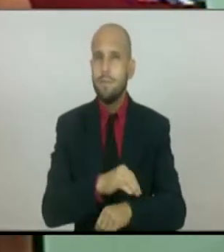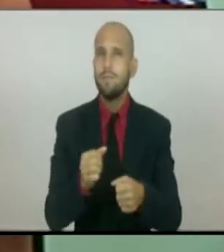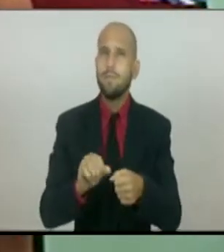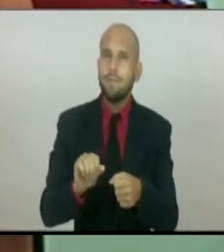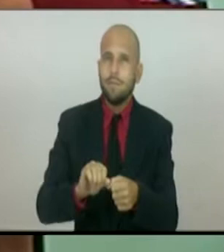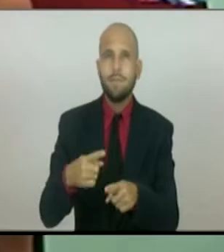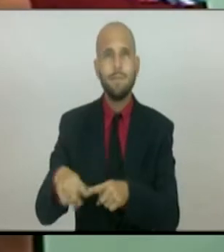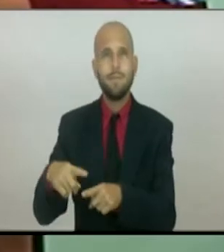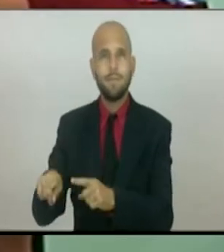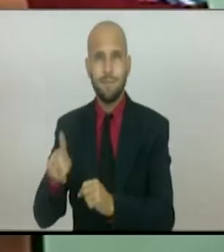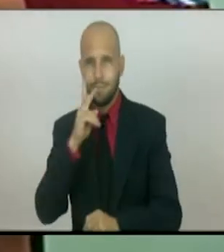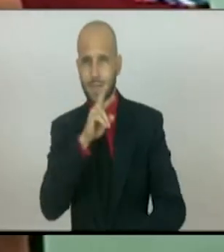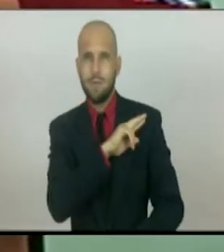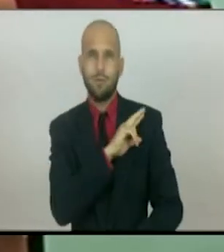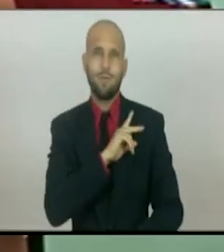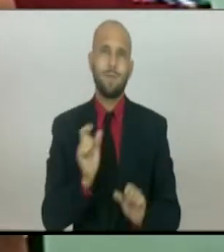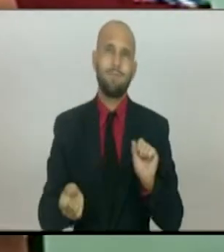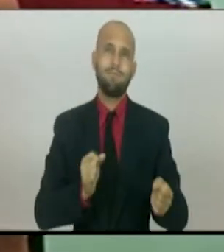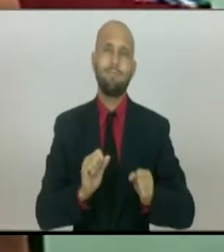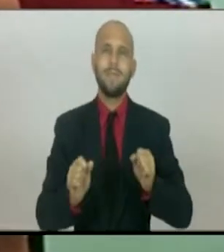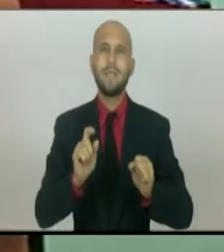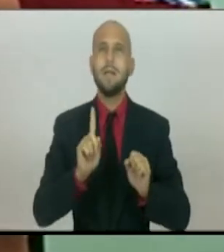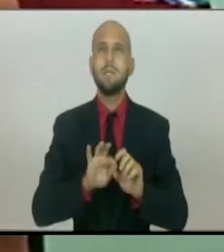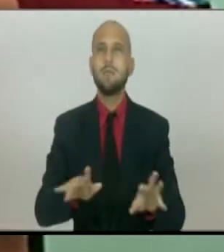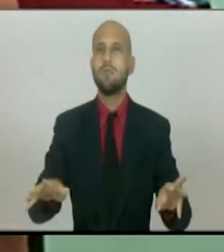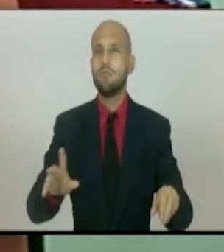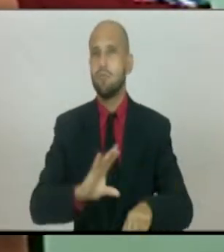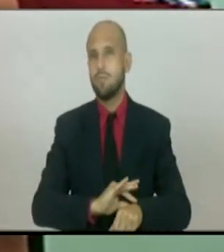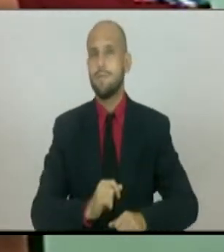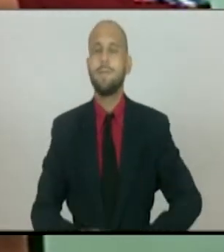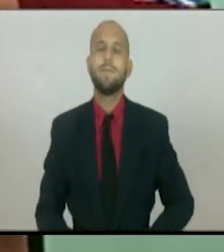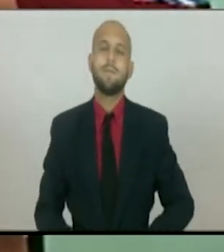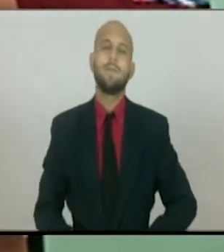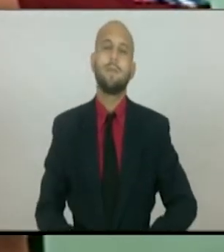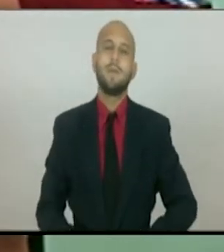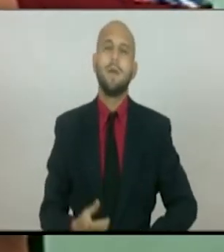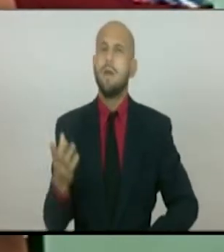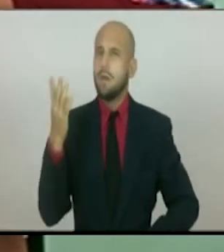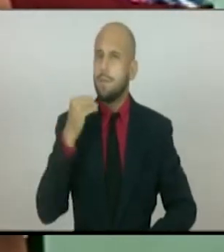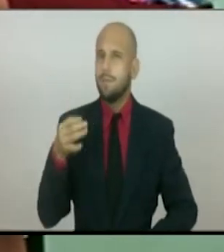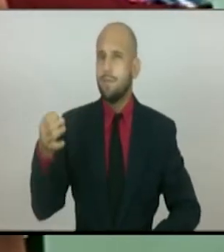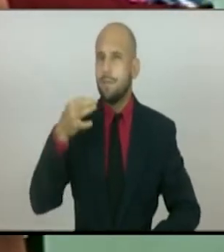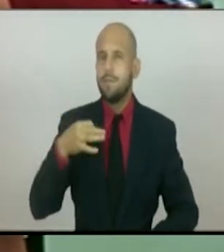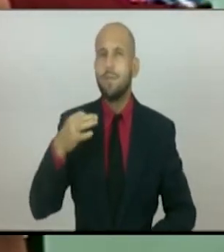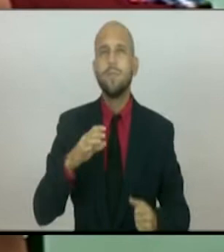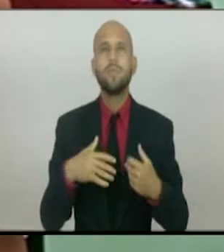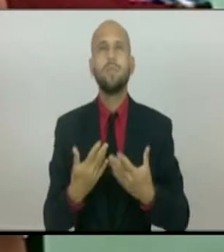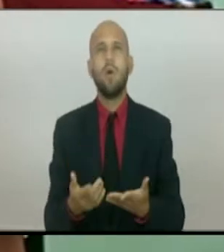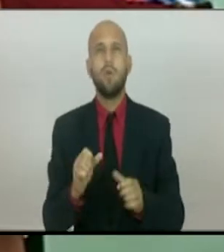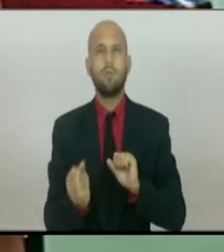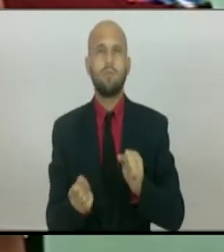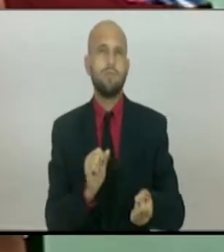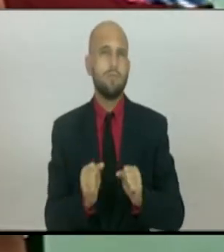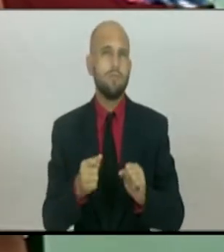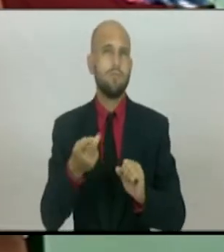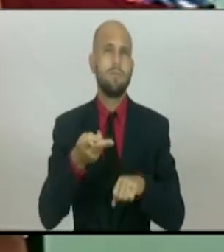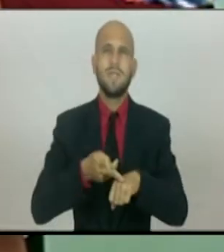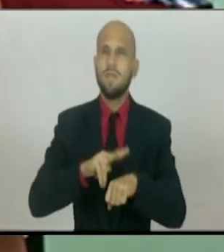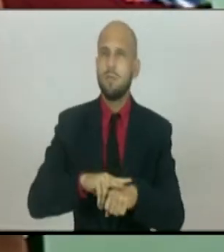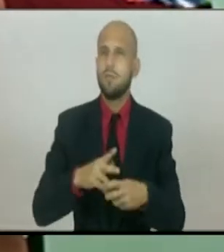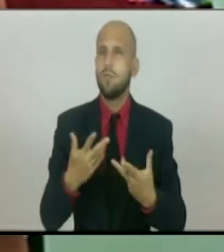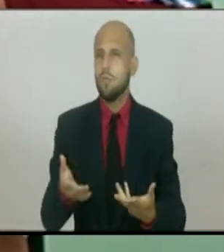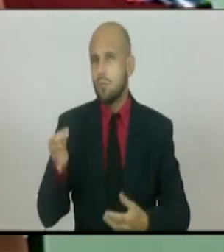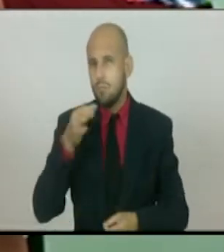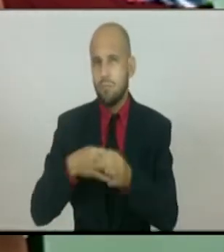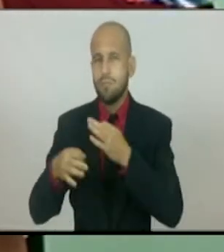hablar ahora sobre el comportamiento de las diferentes enfermedades en nuestro territorio para seguir con el tema central.